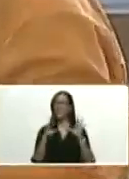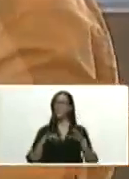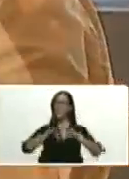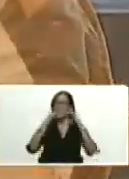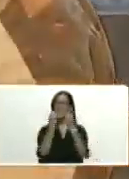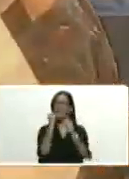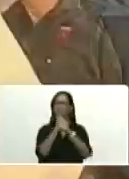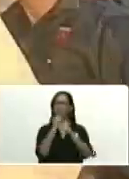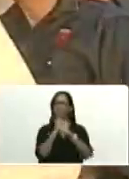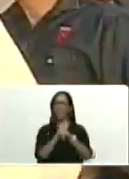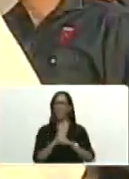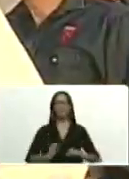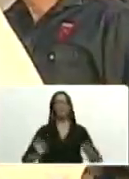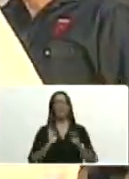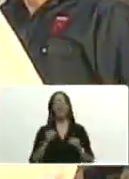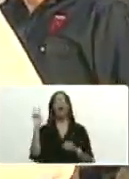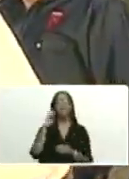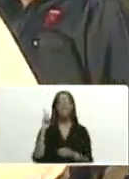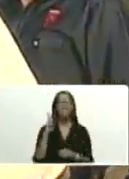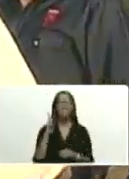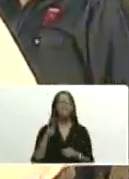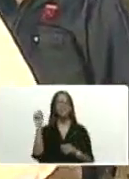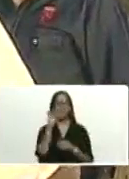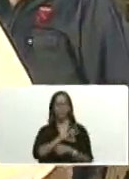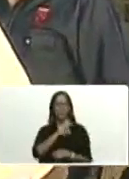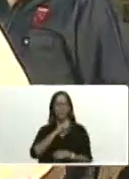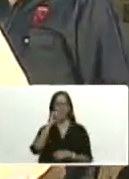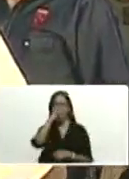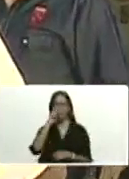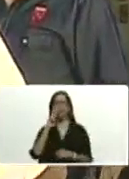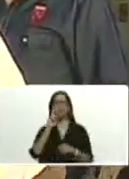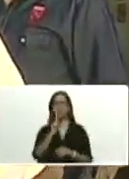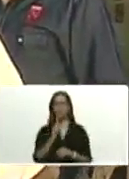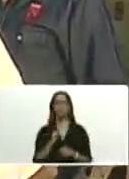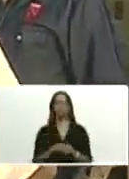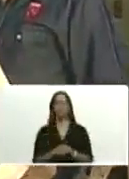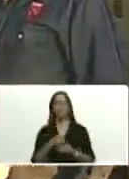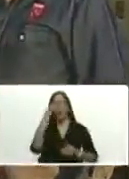y la más nadie la Venezuela del socialismo del Siglo 21